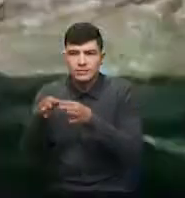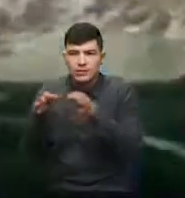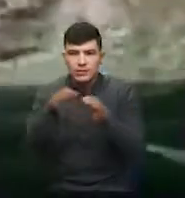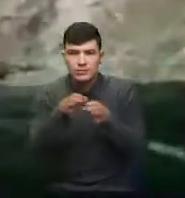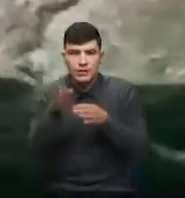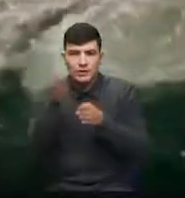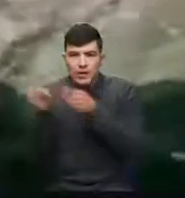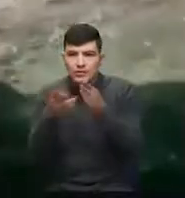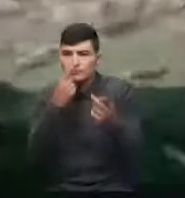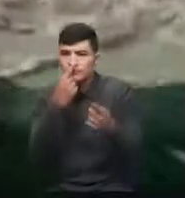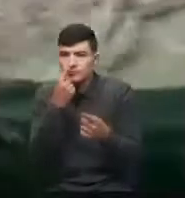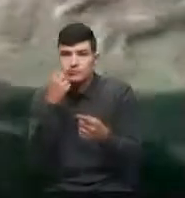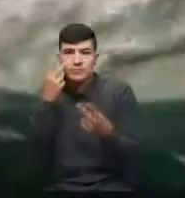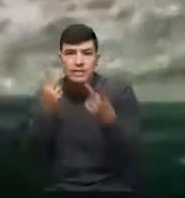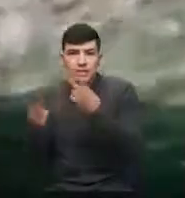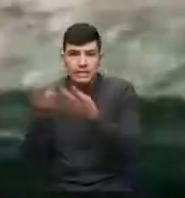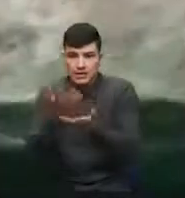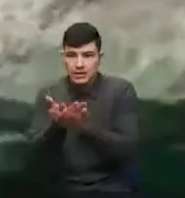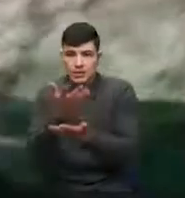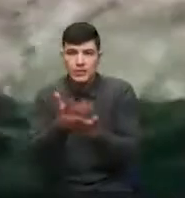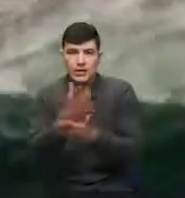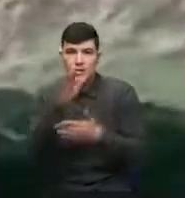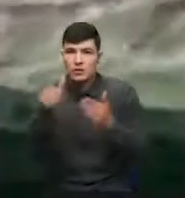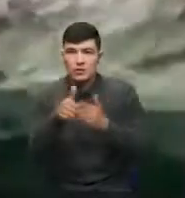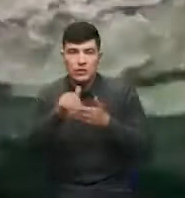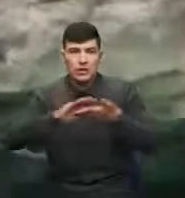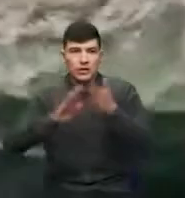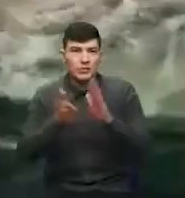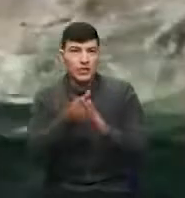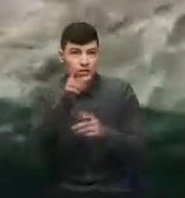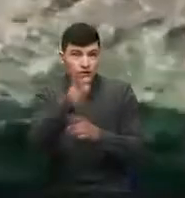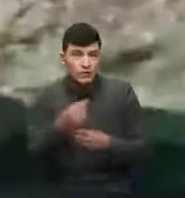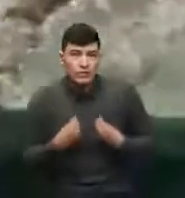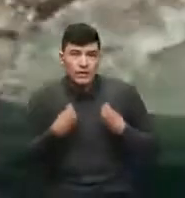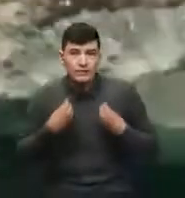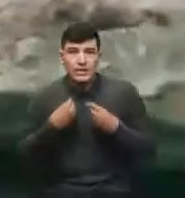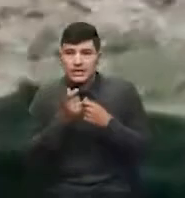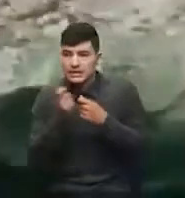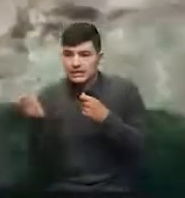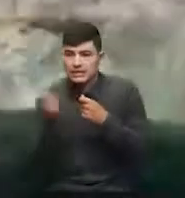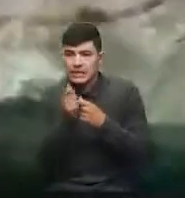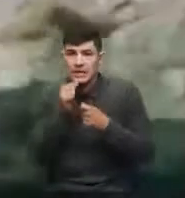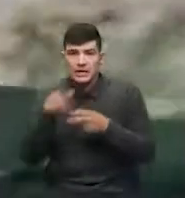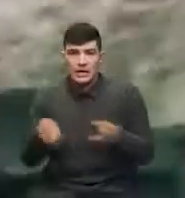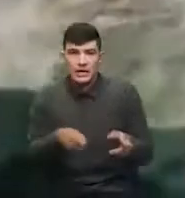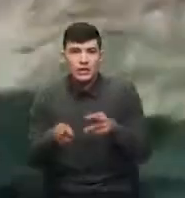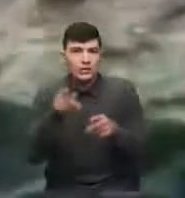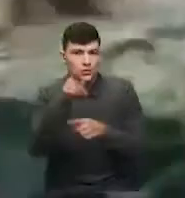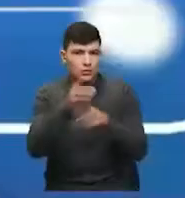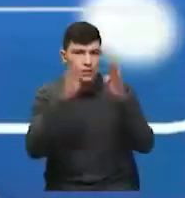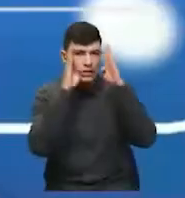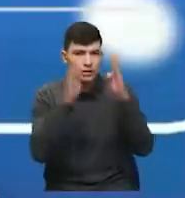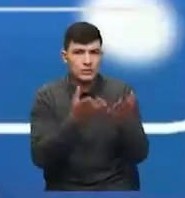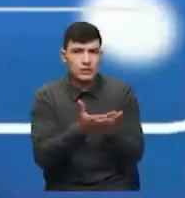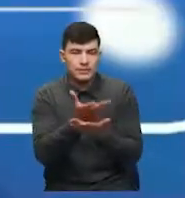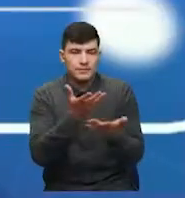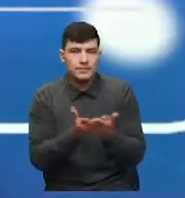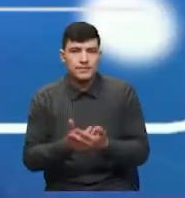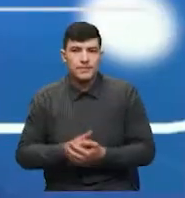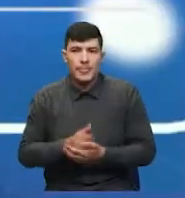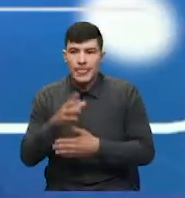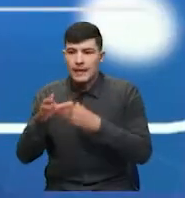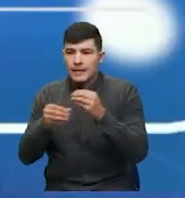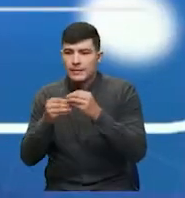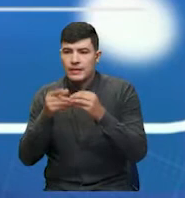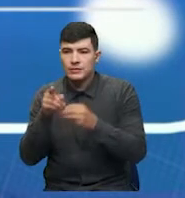principalmente. Las autoridades pidieron a la comunidad que vive cerca del río estar atentos a las recomendaciones. Las veredas